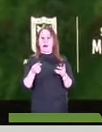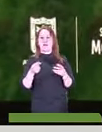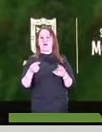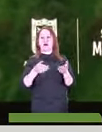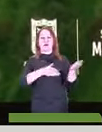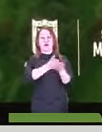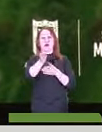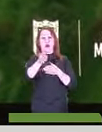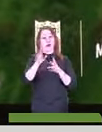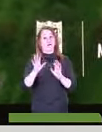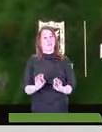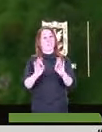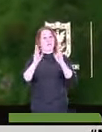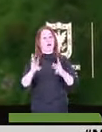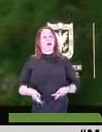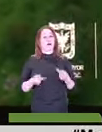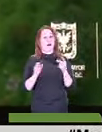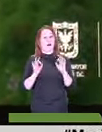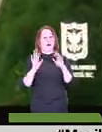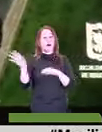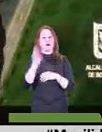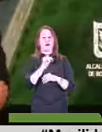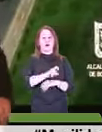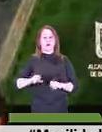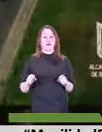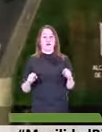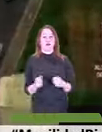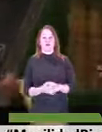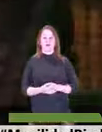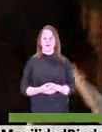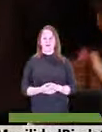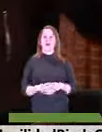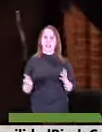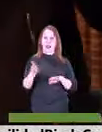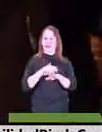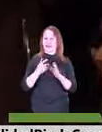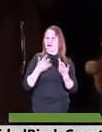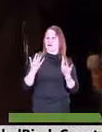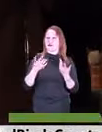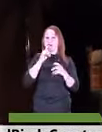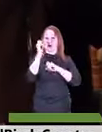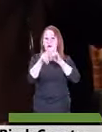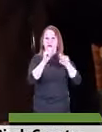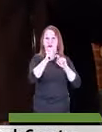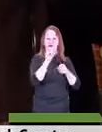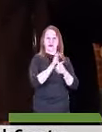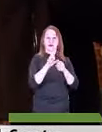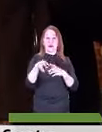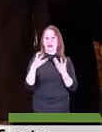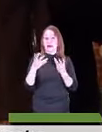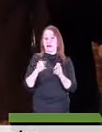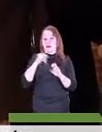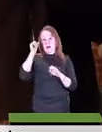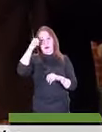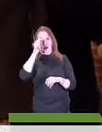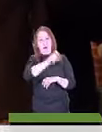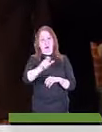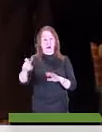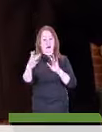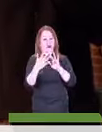supuesto que eso aumente la calidad de vida de todos los bogotanos. Así es, secretario. Antes de irnos entonces con las preguntas de la ciudadanía, quiero recordarles a las personas que